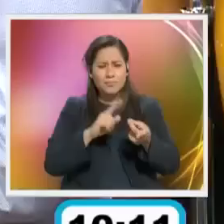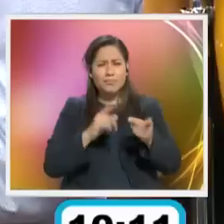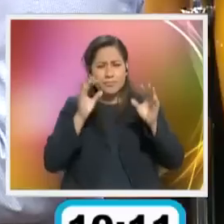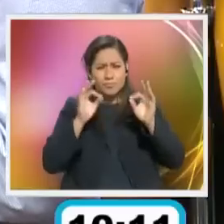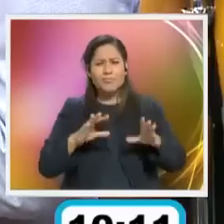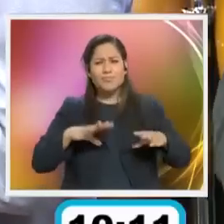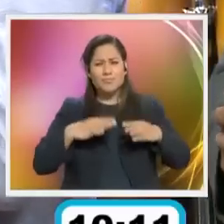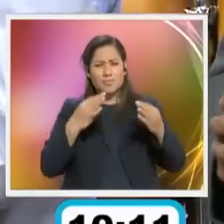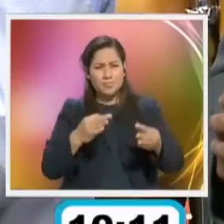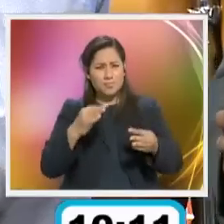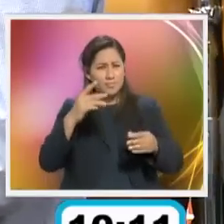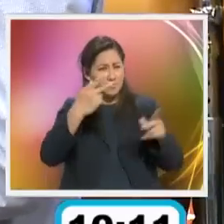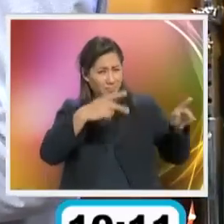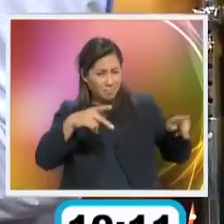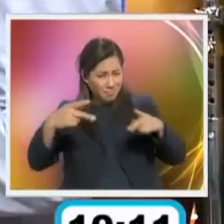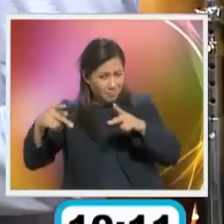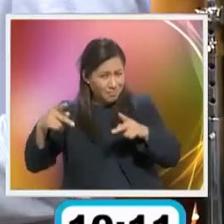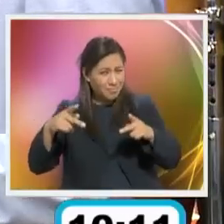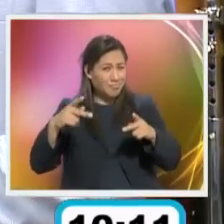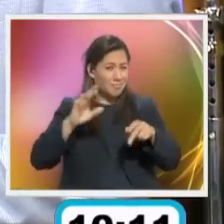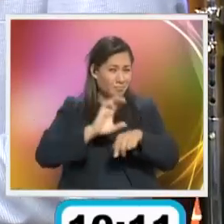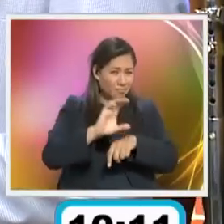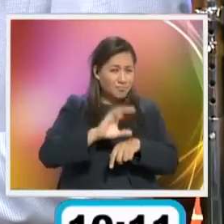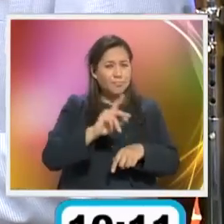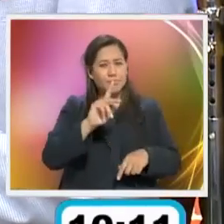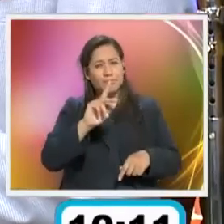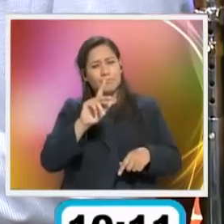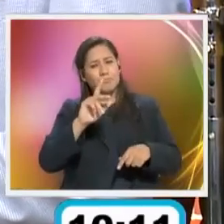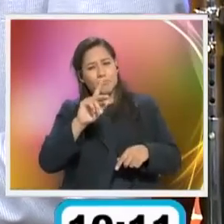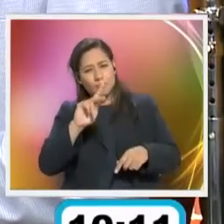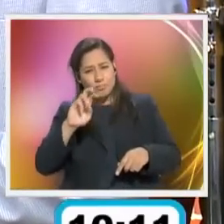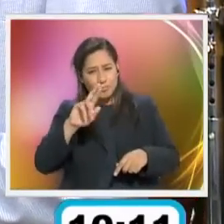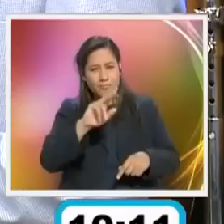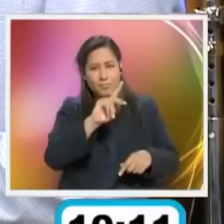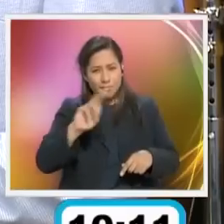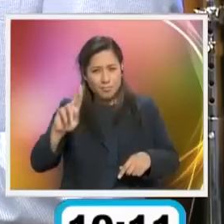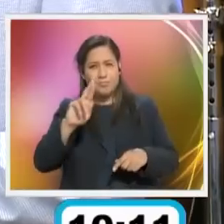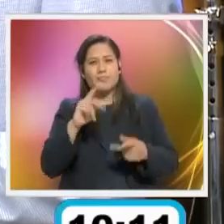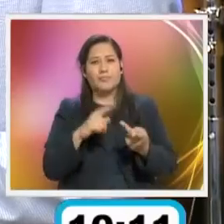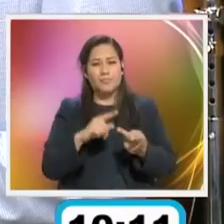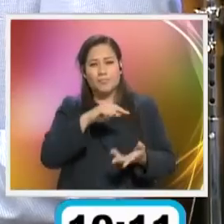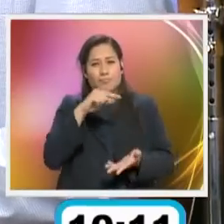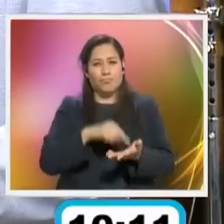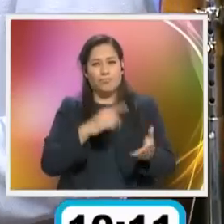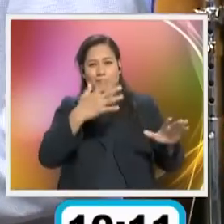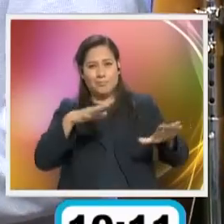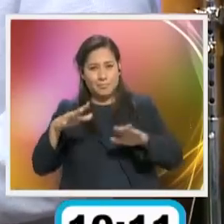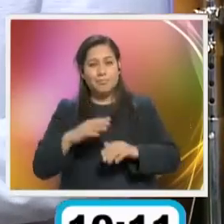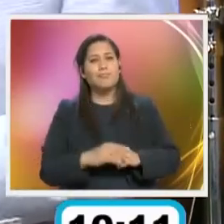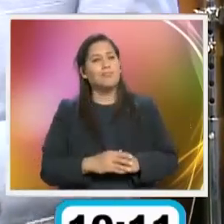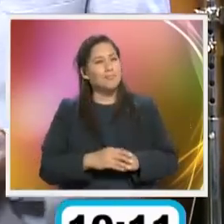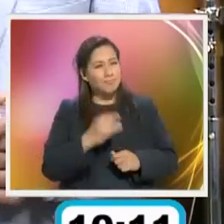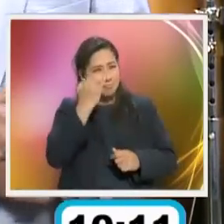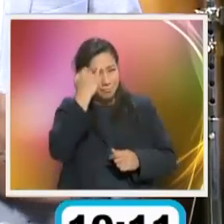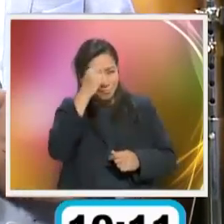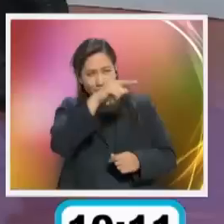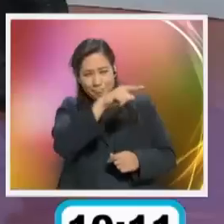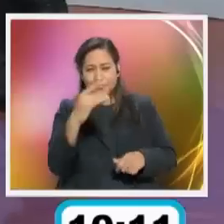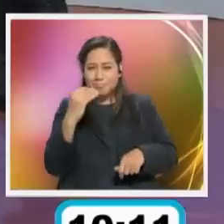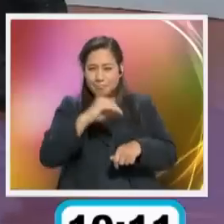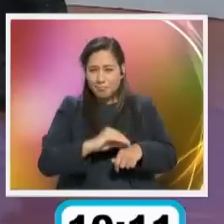originaria? Es como de la playa antillana. De Puerto Rico, Cuba. Así es, son de esta zona del sur caribeña. sí, Me imagino que ustedes le ponen un